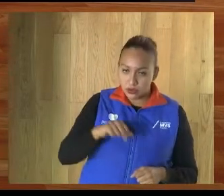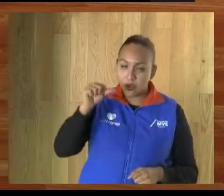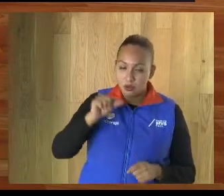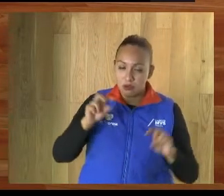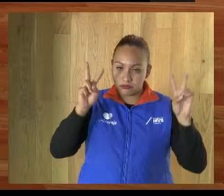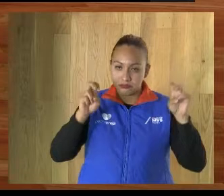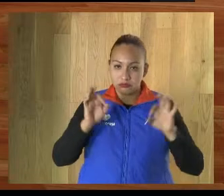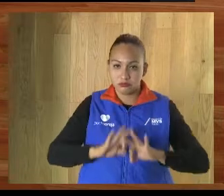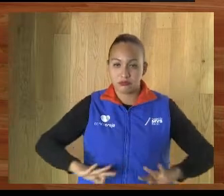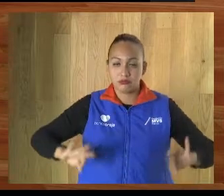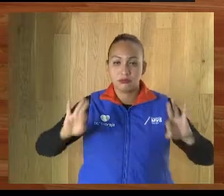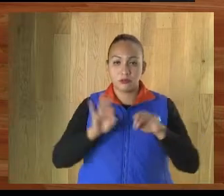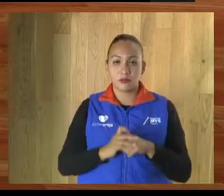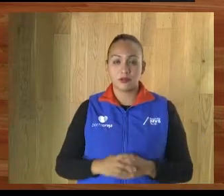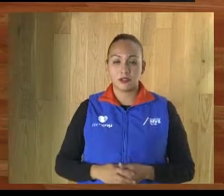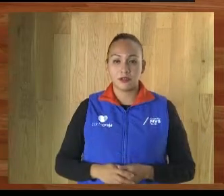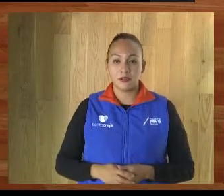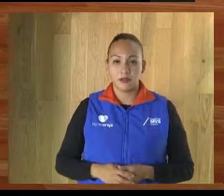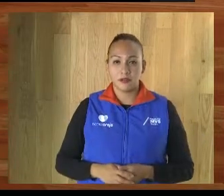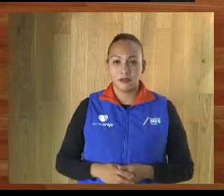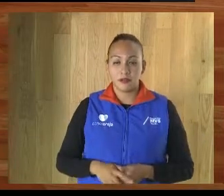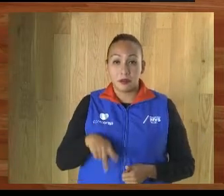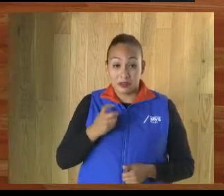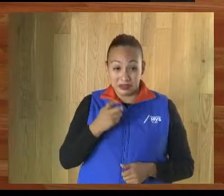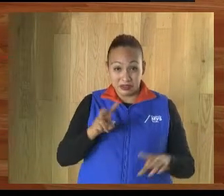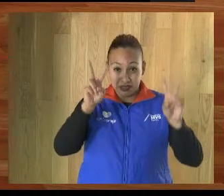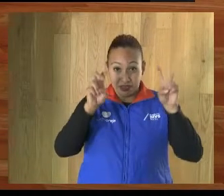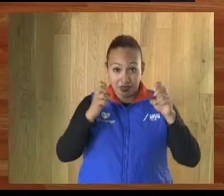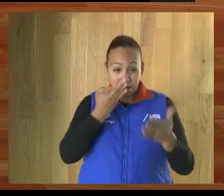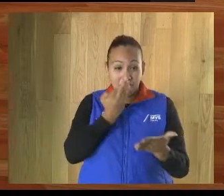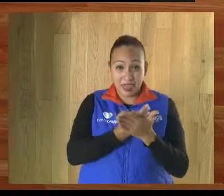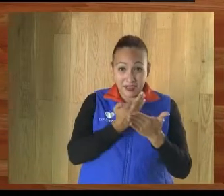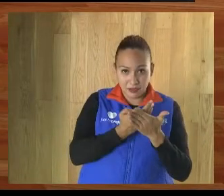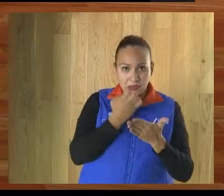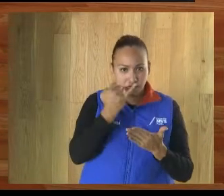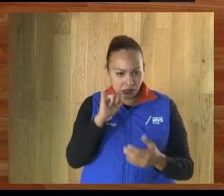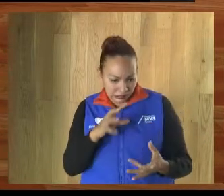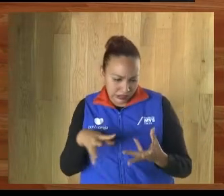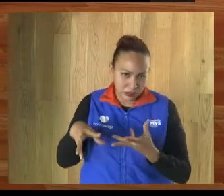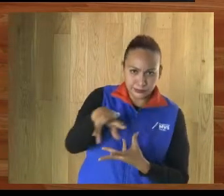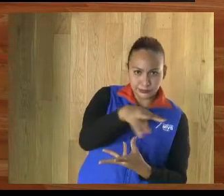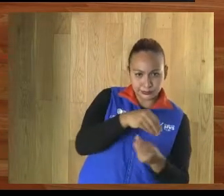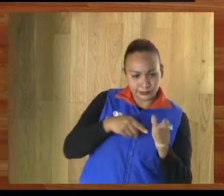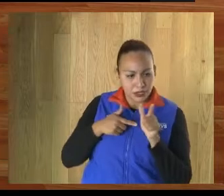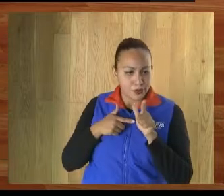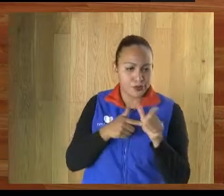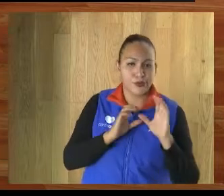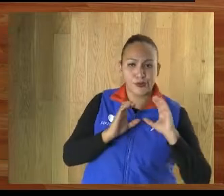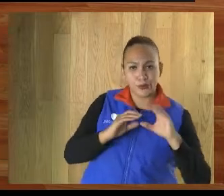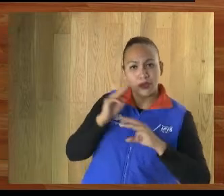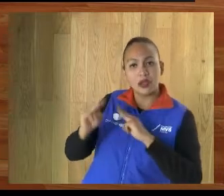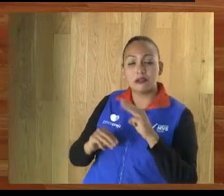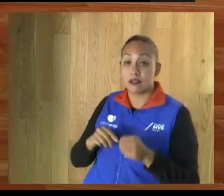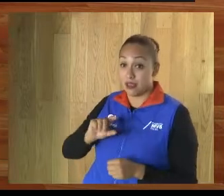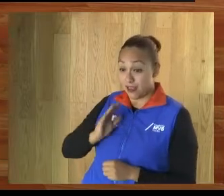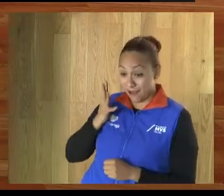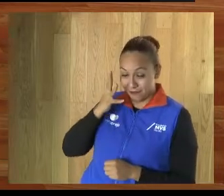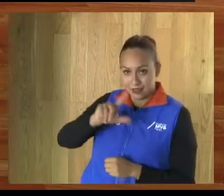encuentro. Bueno, pues todo el tema de las finanzas sostenibles es algo que va a presionar muchísimo